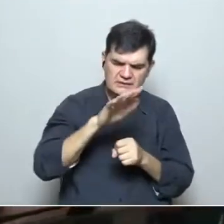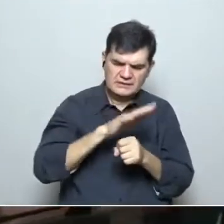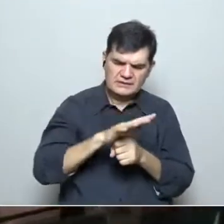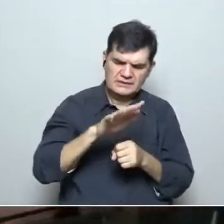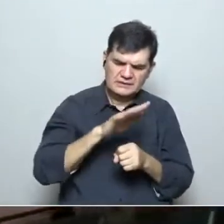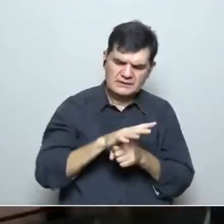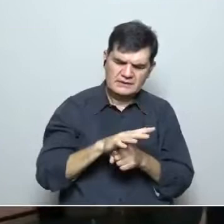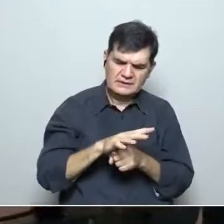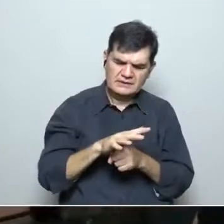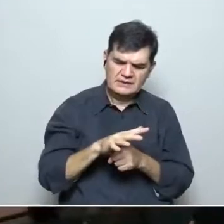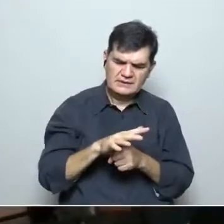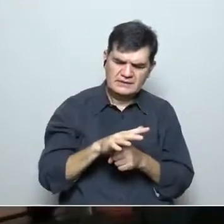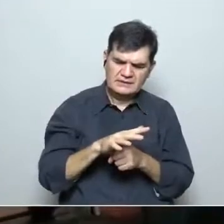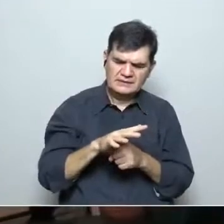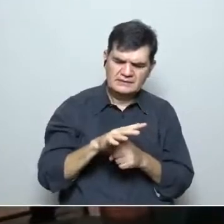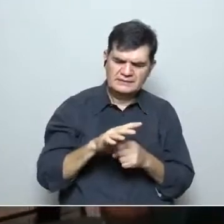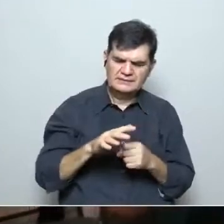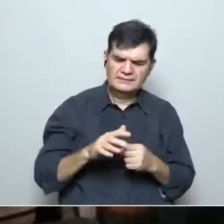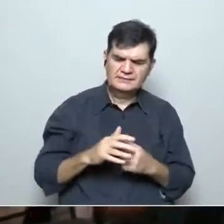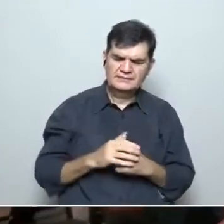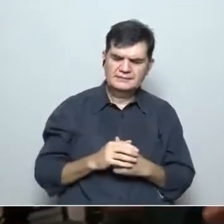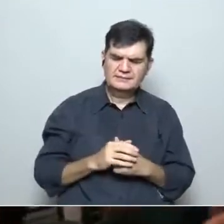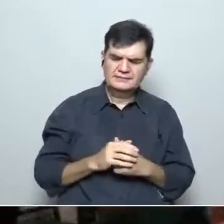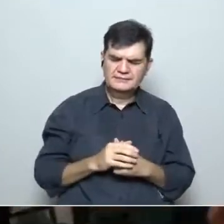Jesucristo basta.